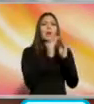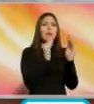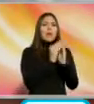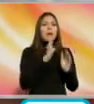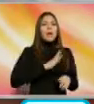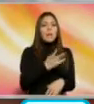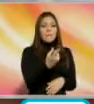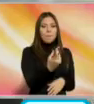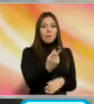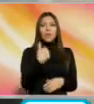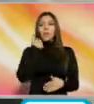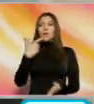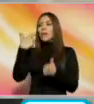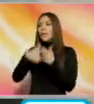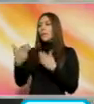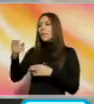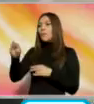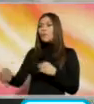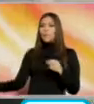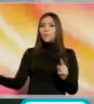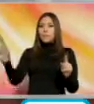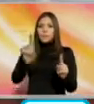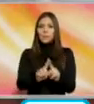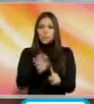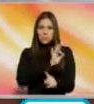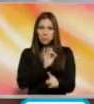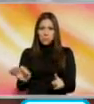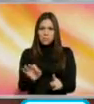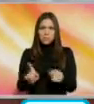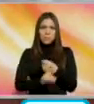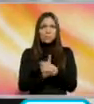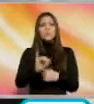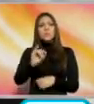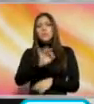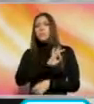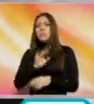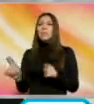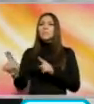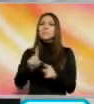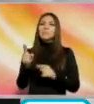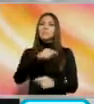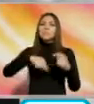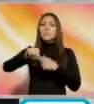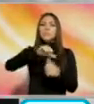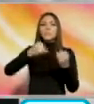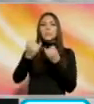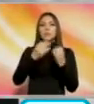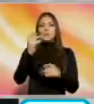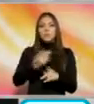más chéquenlos Ahí está porque a la veces también lo acarician, ¿no? puede haber agresión. Me lo voy a quedar, Ok. ¿oíste? Son muy lindos. muy Pues bonitos. muchas gracias, Gustavo. Mira, ya se vino aquí conmigo este